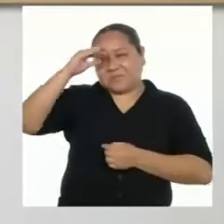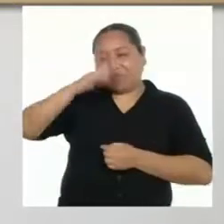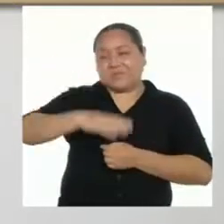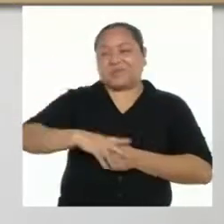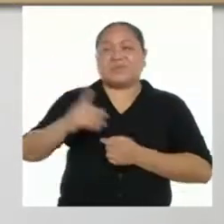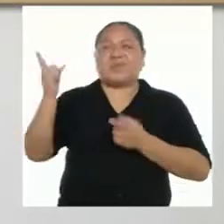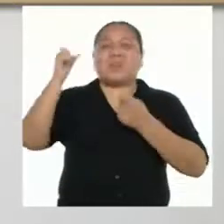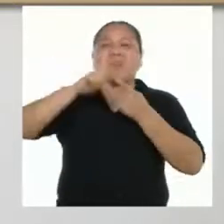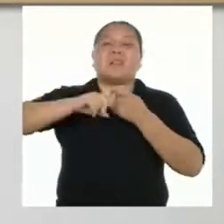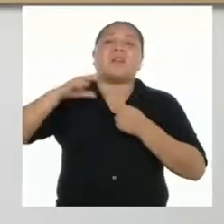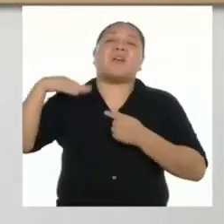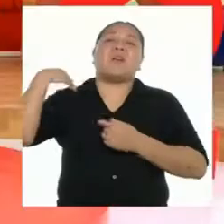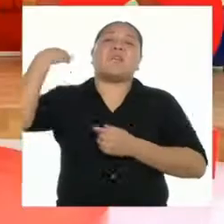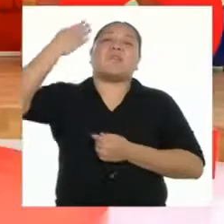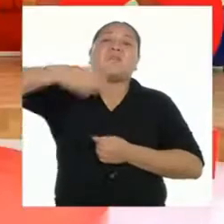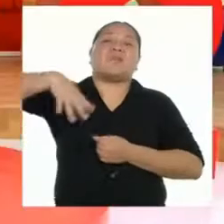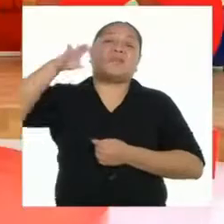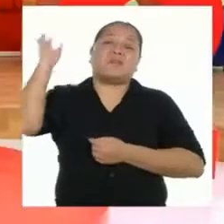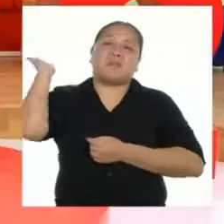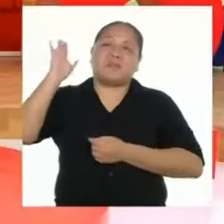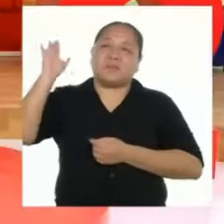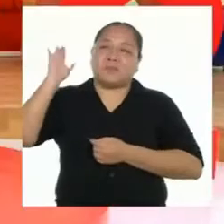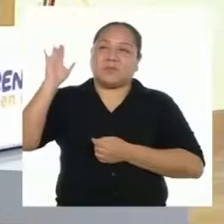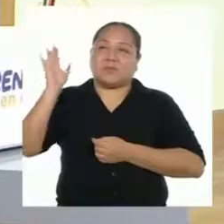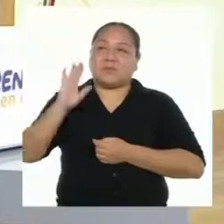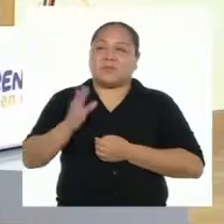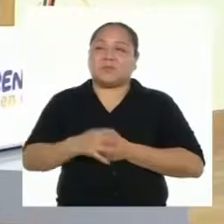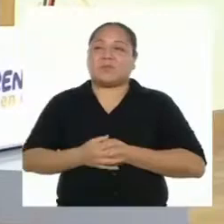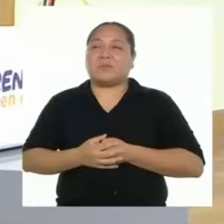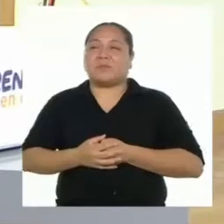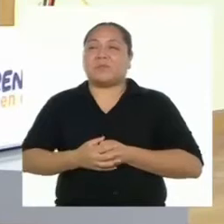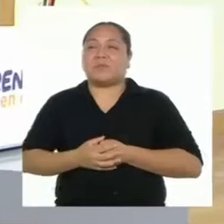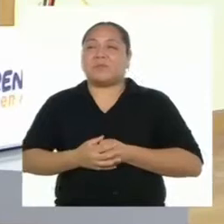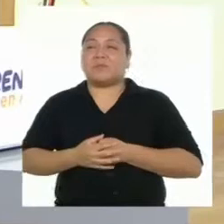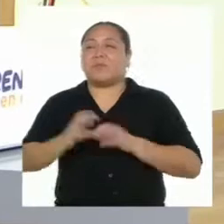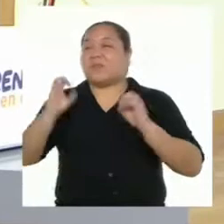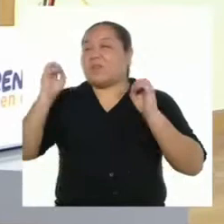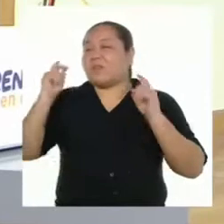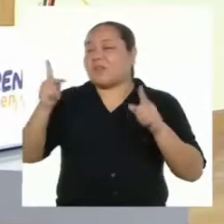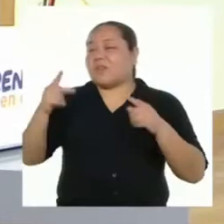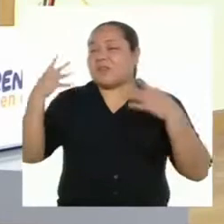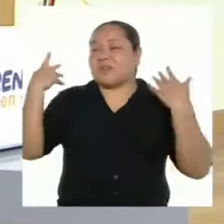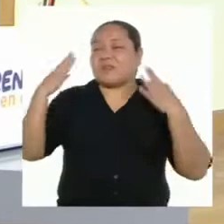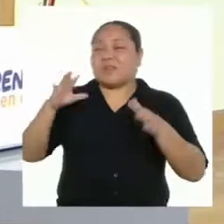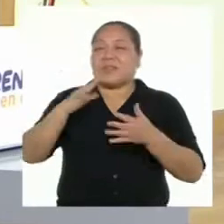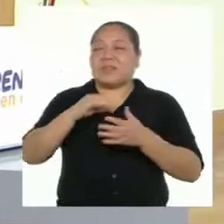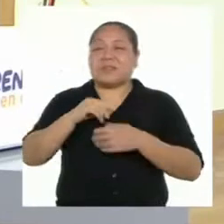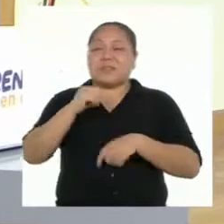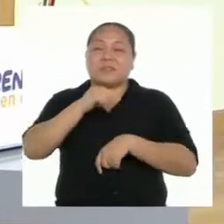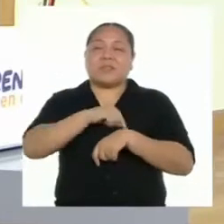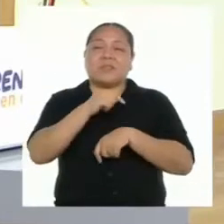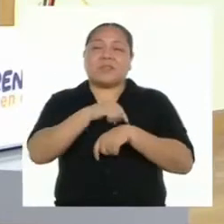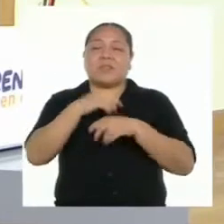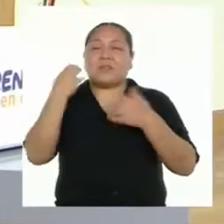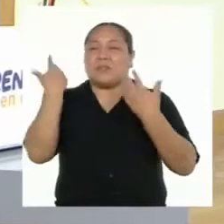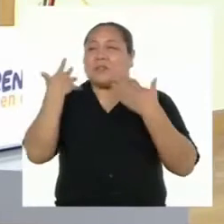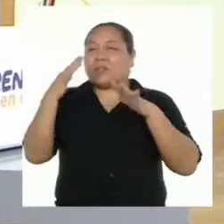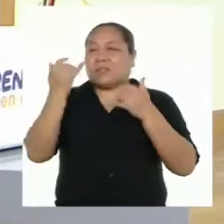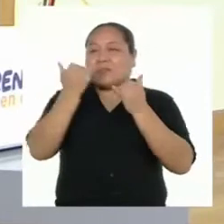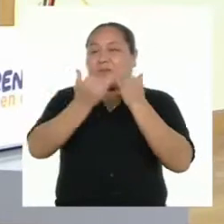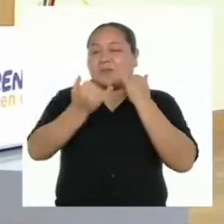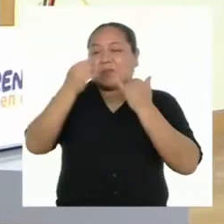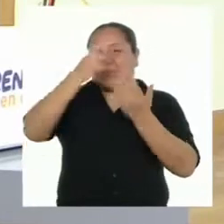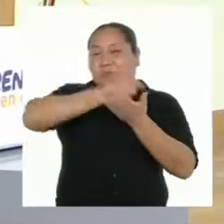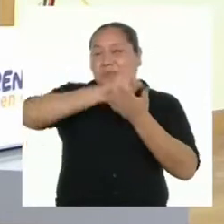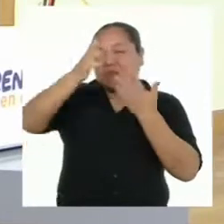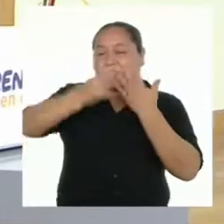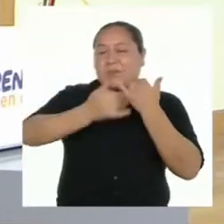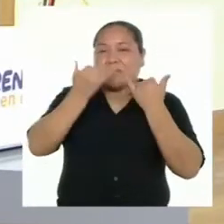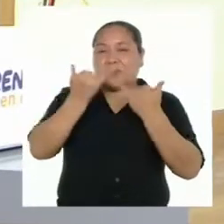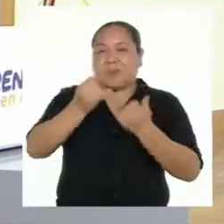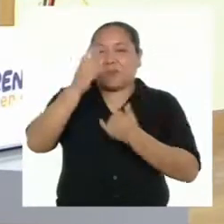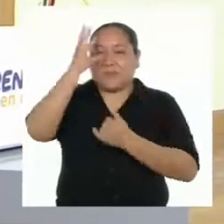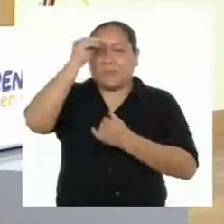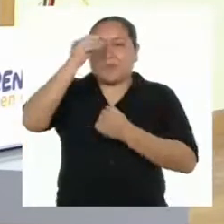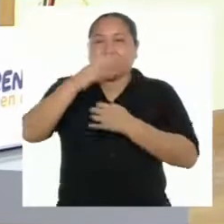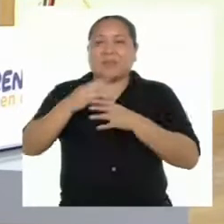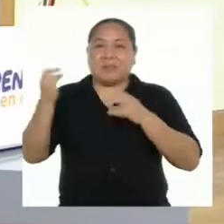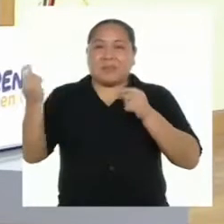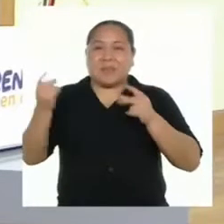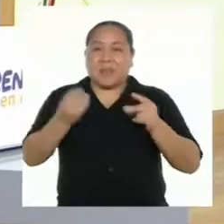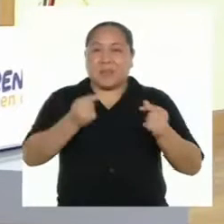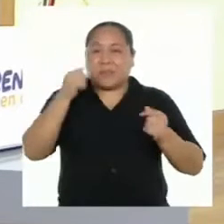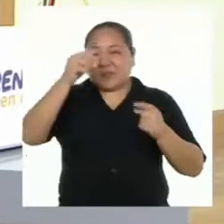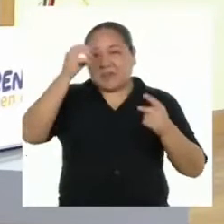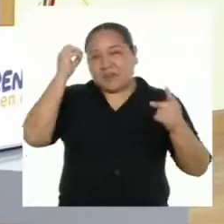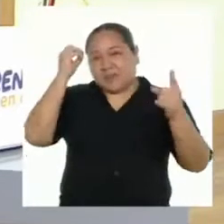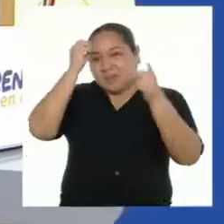despido. Hasta la próxima. ¡Chao! Bueno, llegamos al final del programa de hoy, chicas y chicos. Vamos